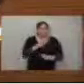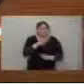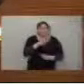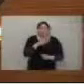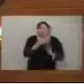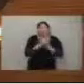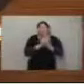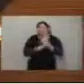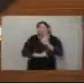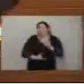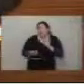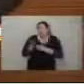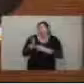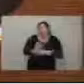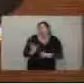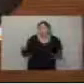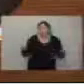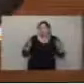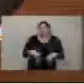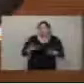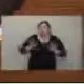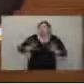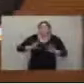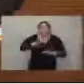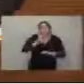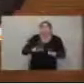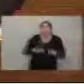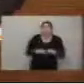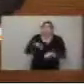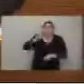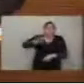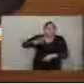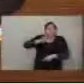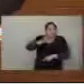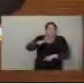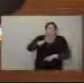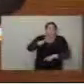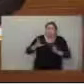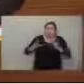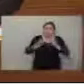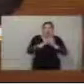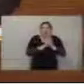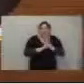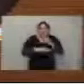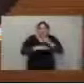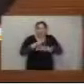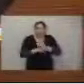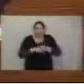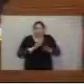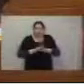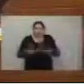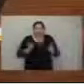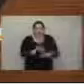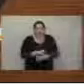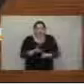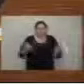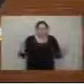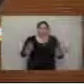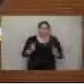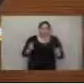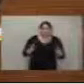decretos, y parece mentira nuevamente su falta de rigor, porque no se hace un decreto para cerrar un aula. Se hace un decreto cuando se cierra un